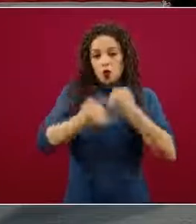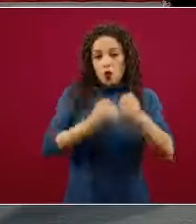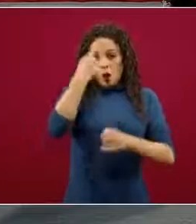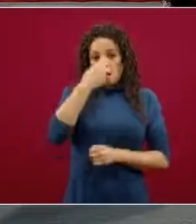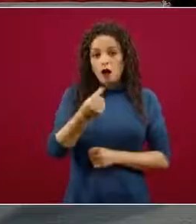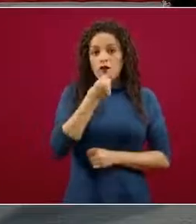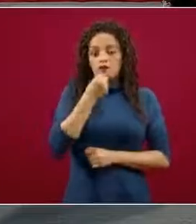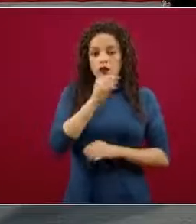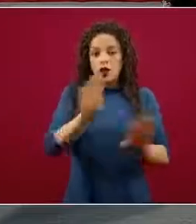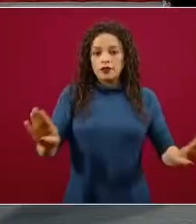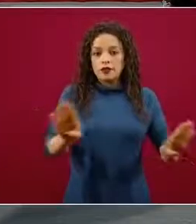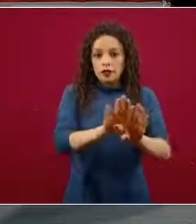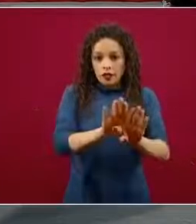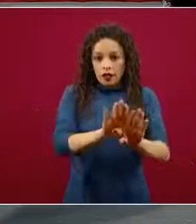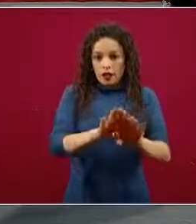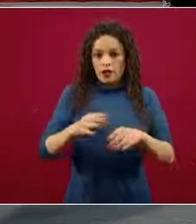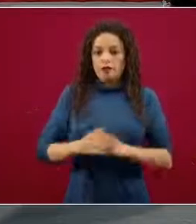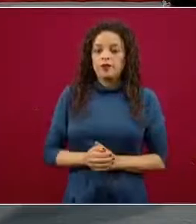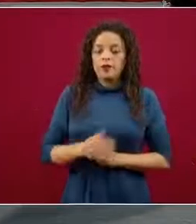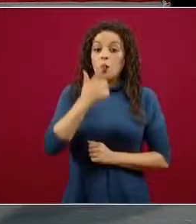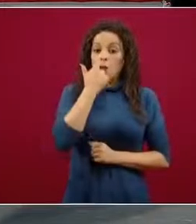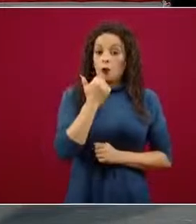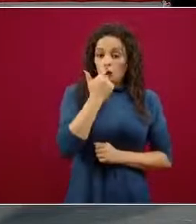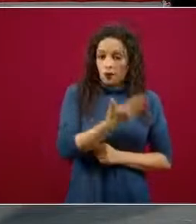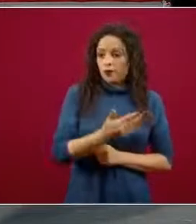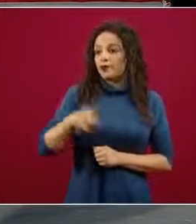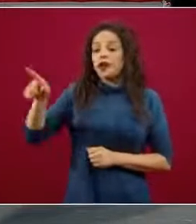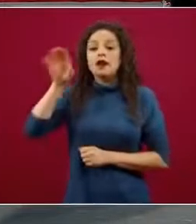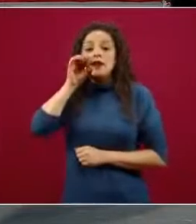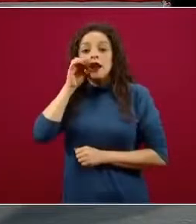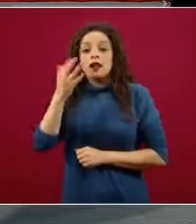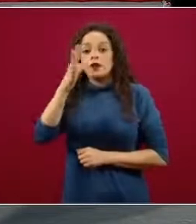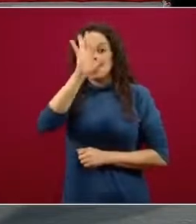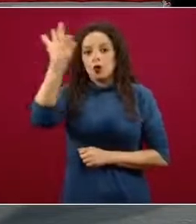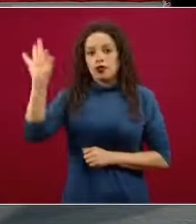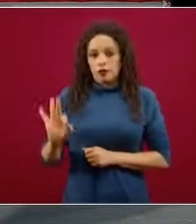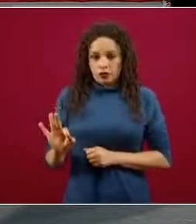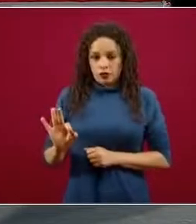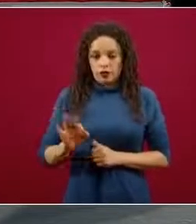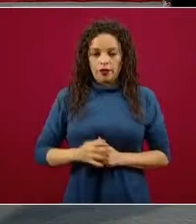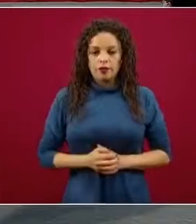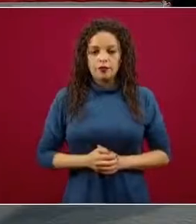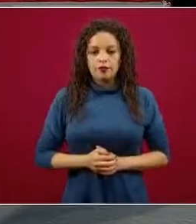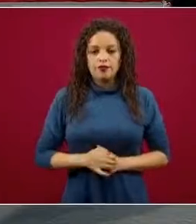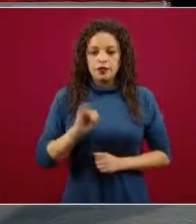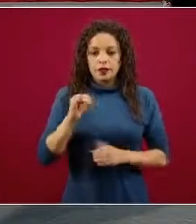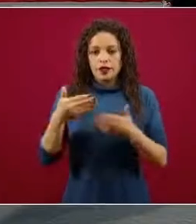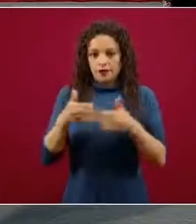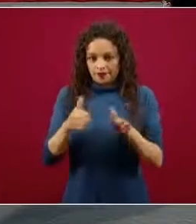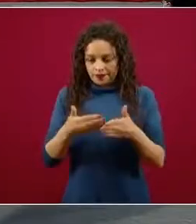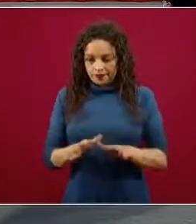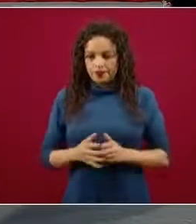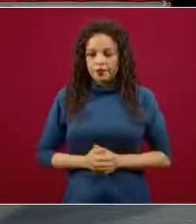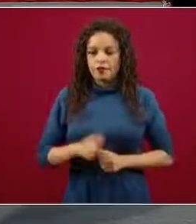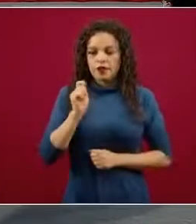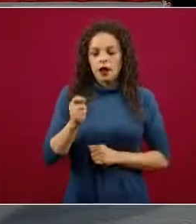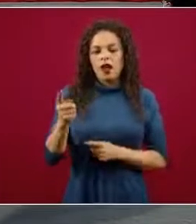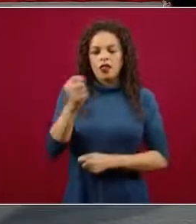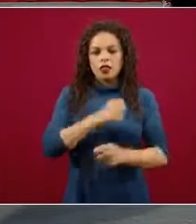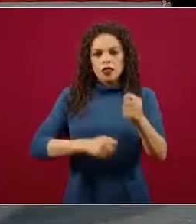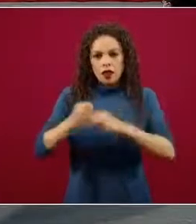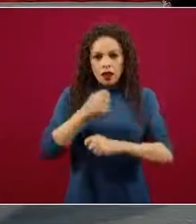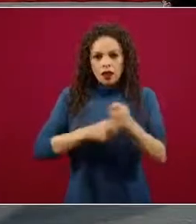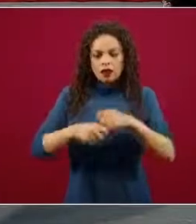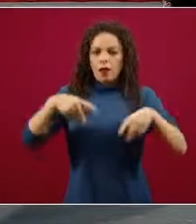al 50% en nivel naranja. Los supermercados, como han estado desde un